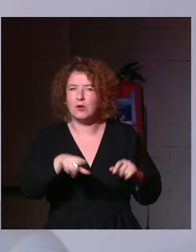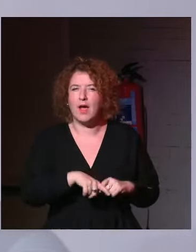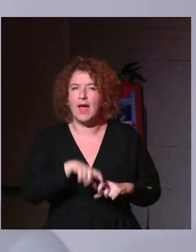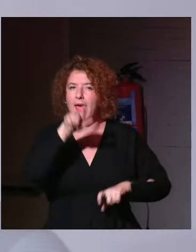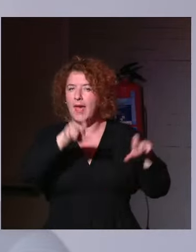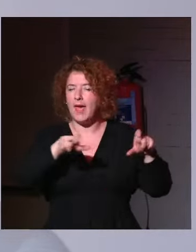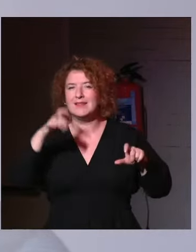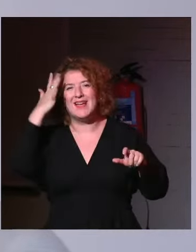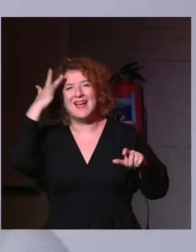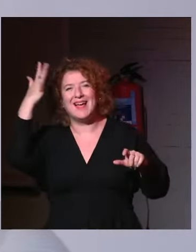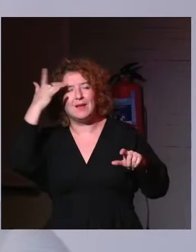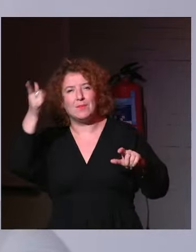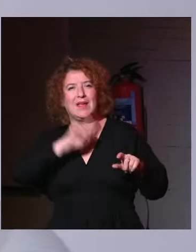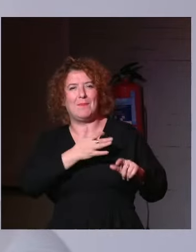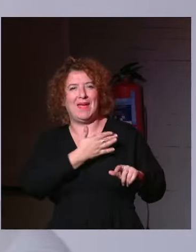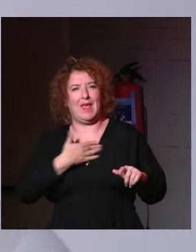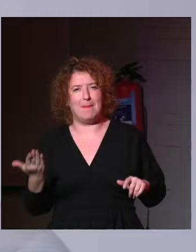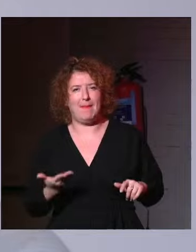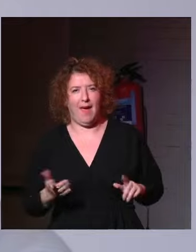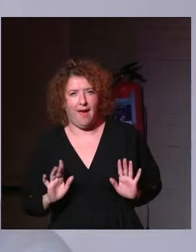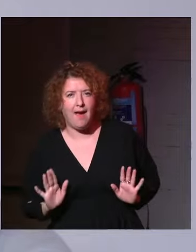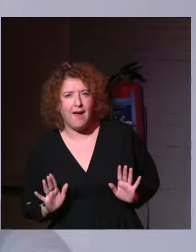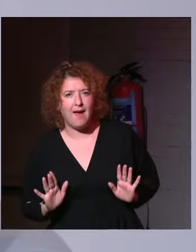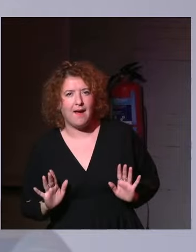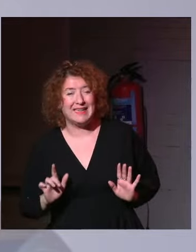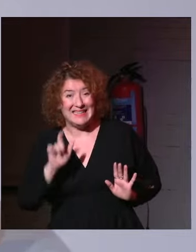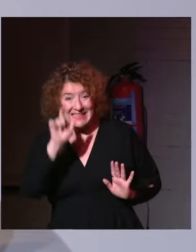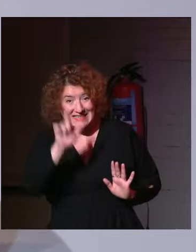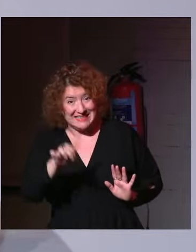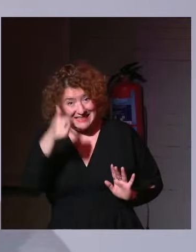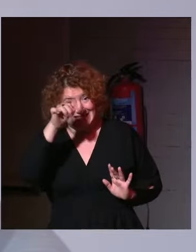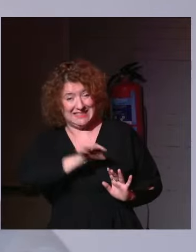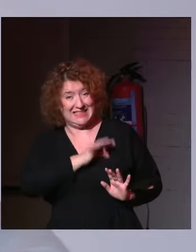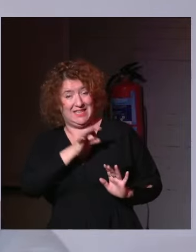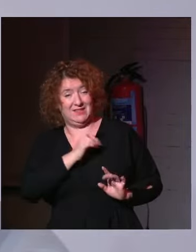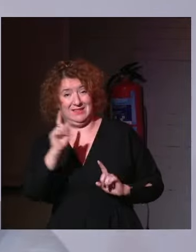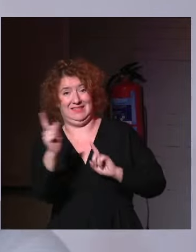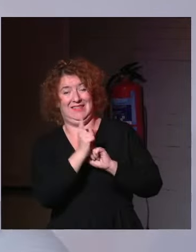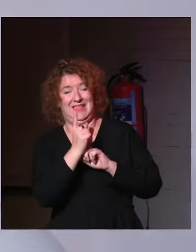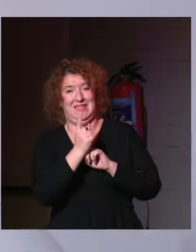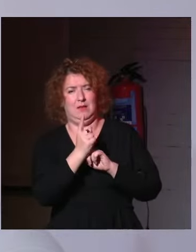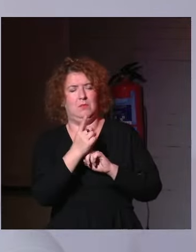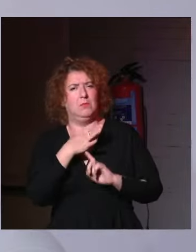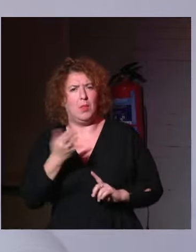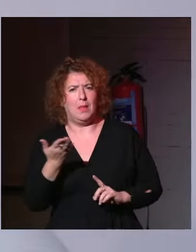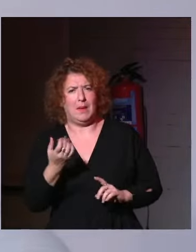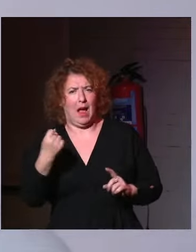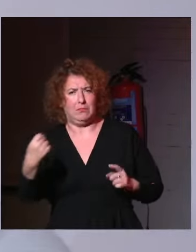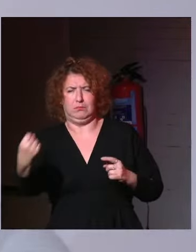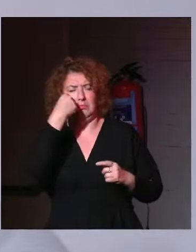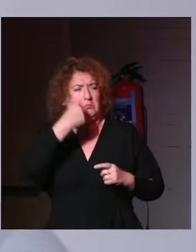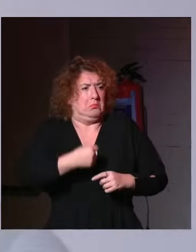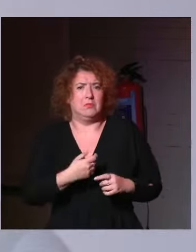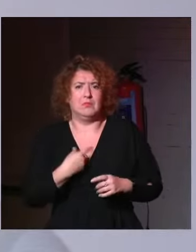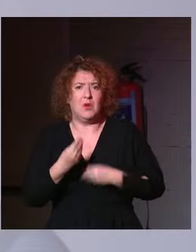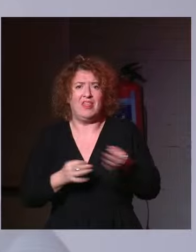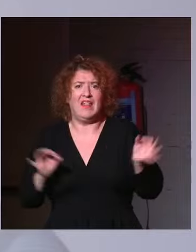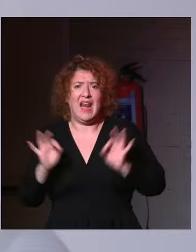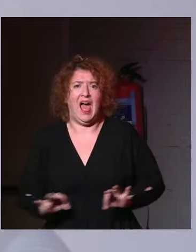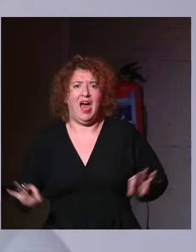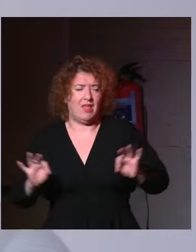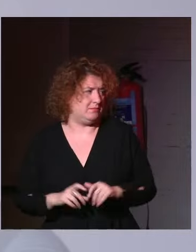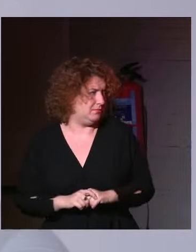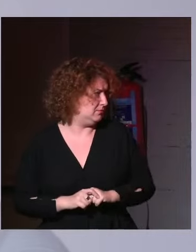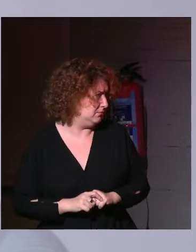gente fantaseando con pegarme y este señor que me encontré a la salida de una fiesta me ha podido pegar Un puño y nadie hubiera podido hacer absolutamente